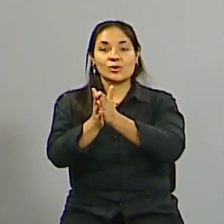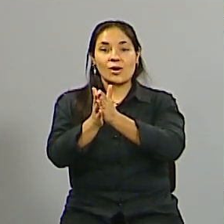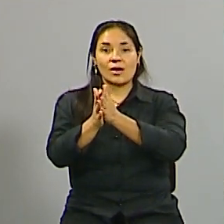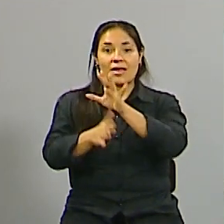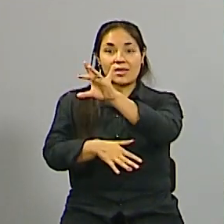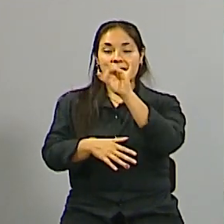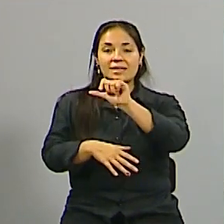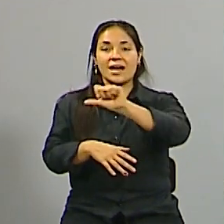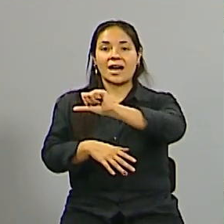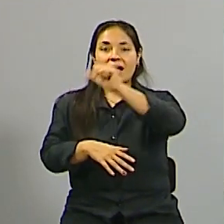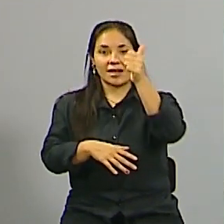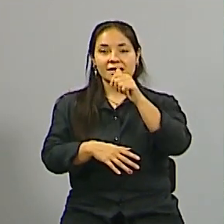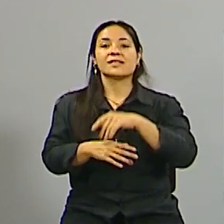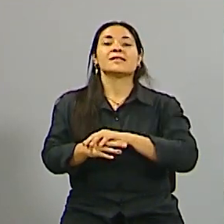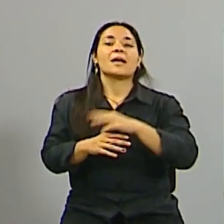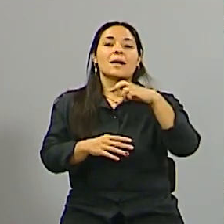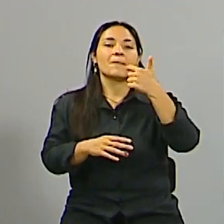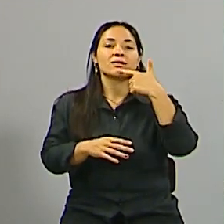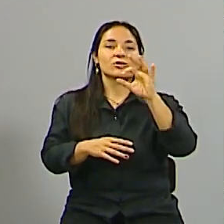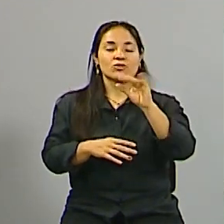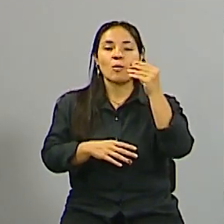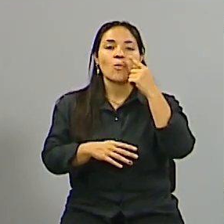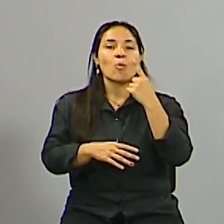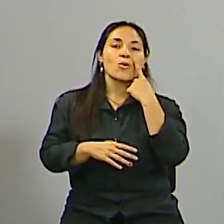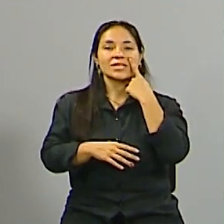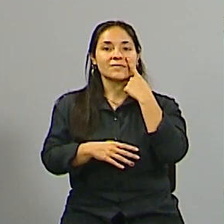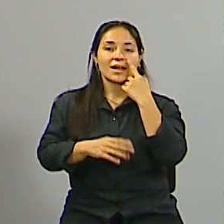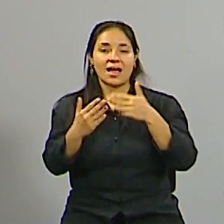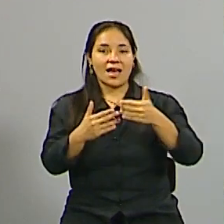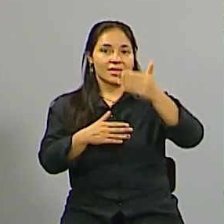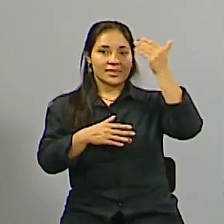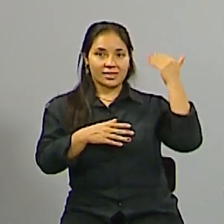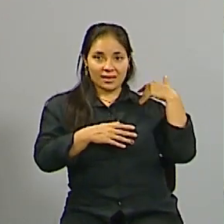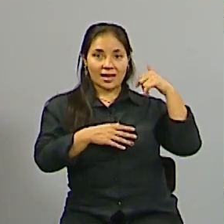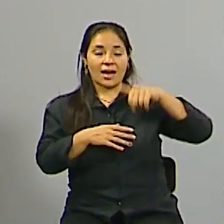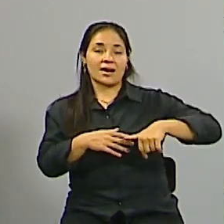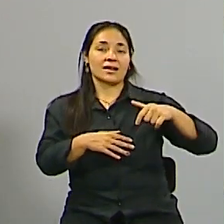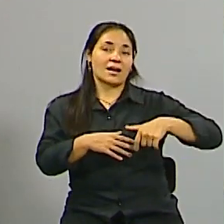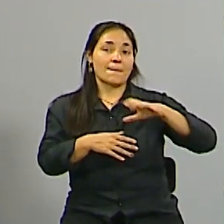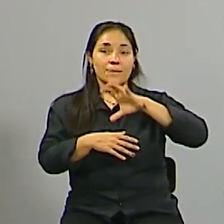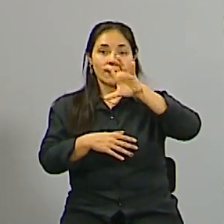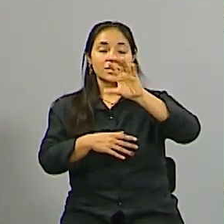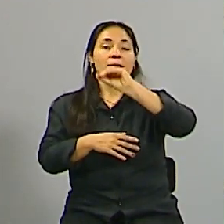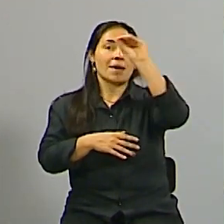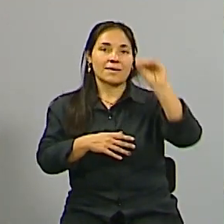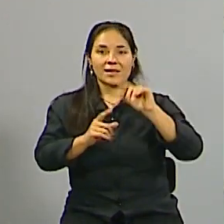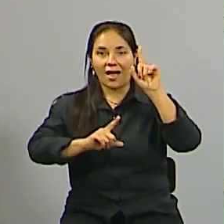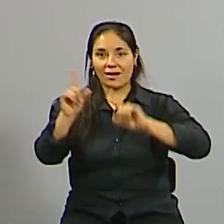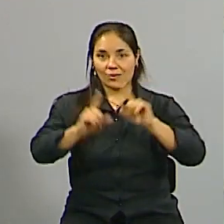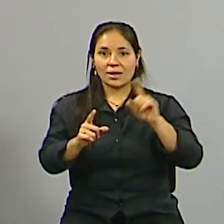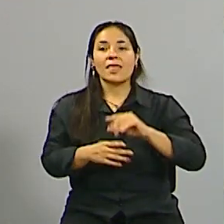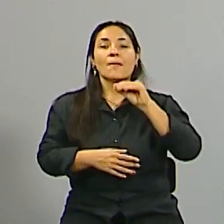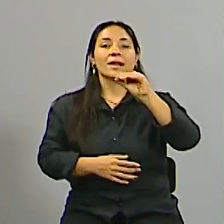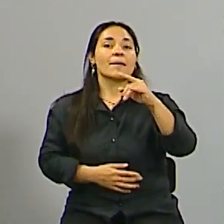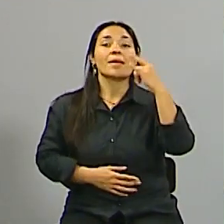ganadores de las PASO municipales que se celebraron hace algunos días en nuestra provincia, en algunos departamentos. Era el departamento del